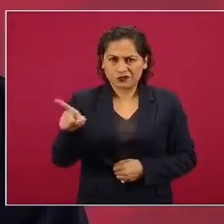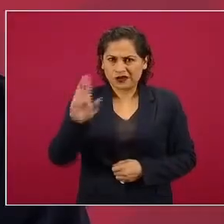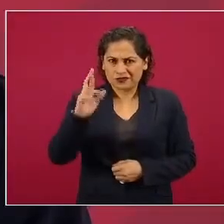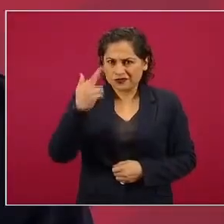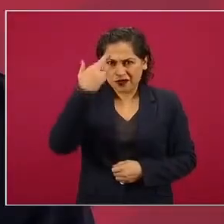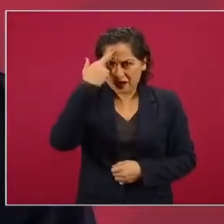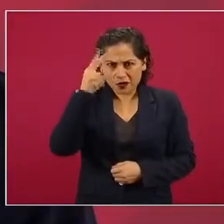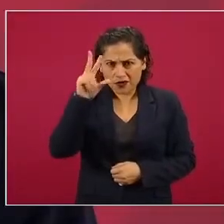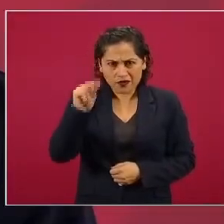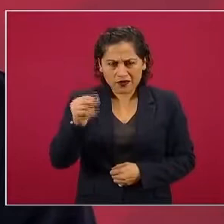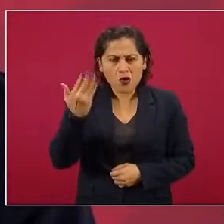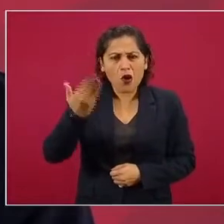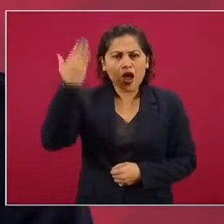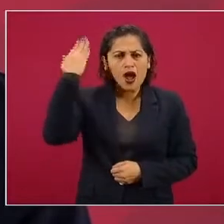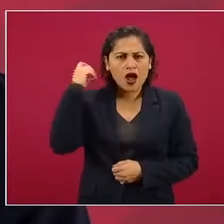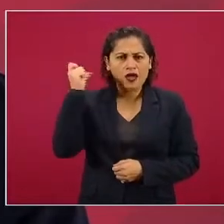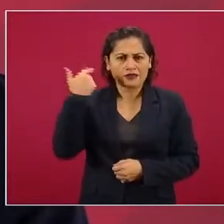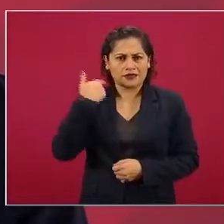en el periodo neoliberal,